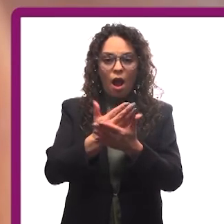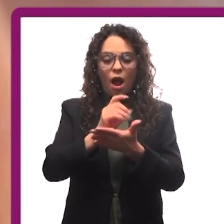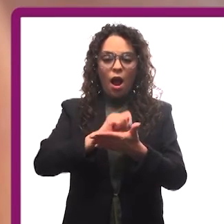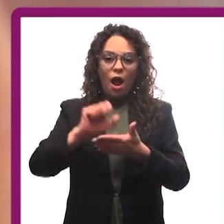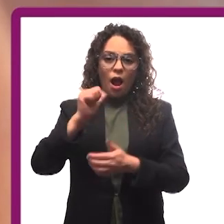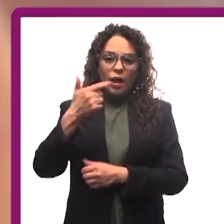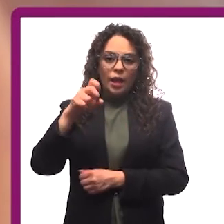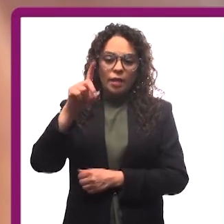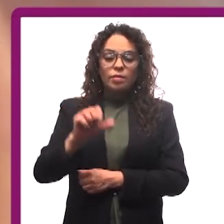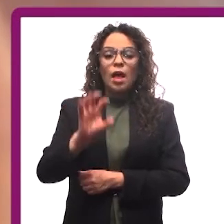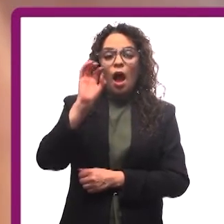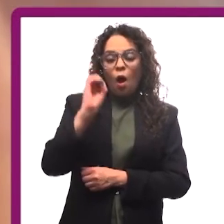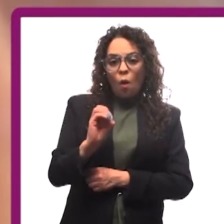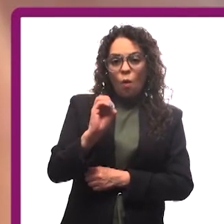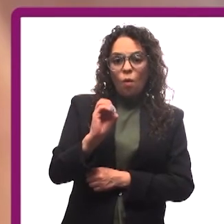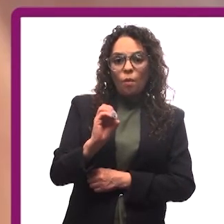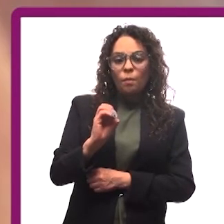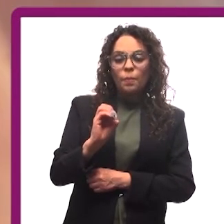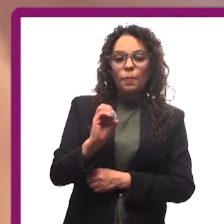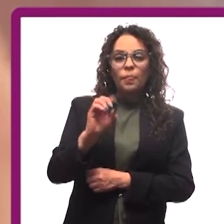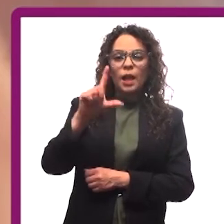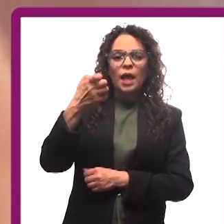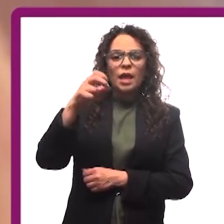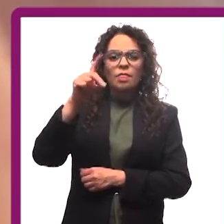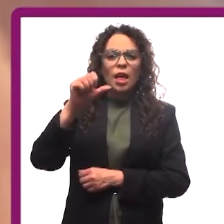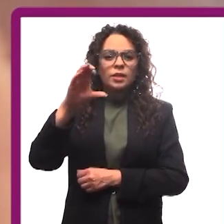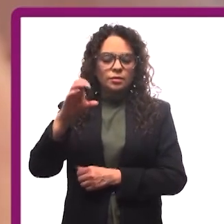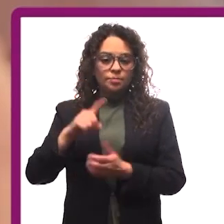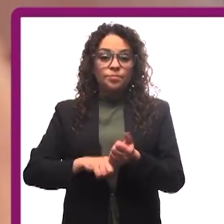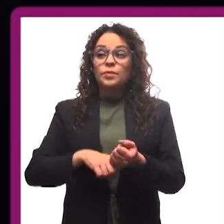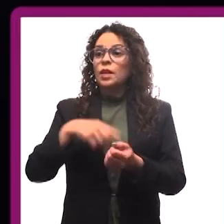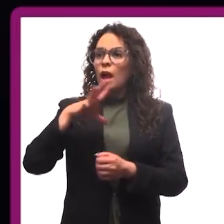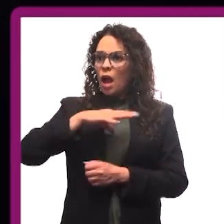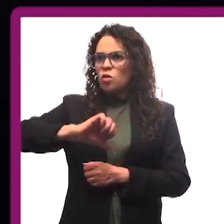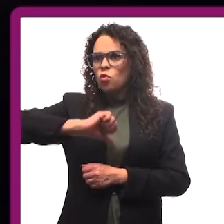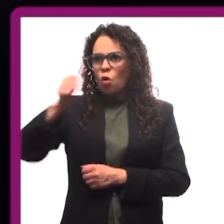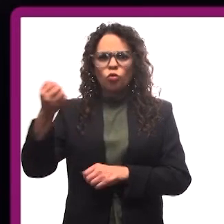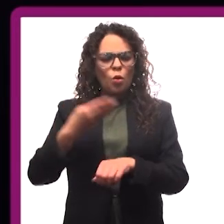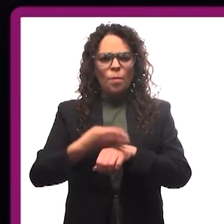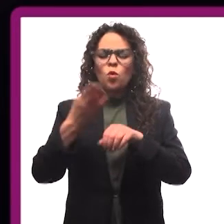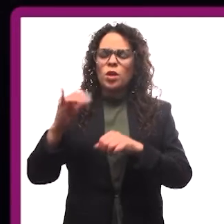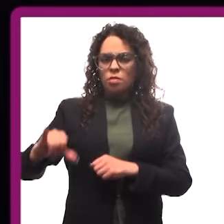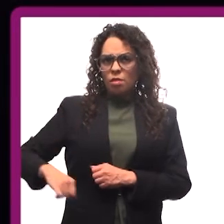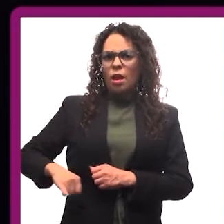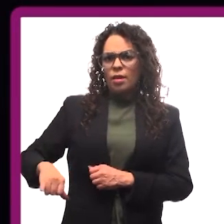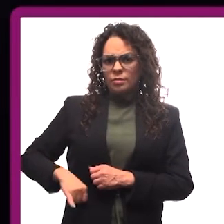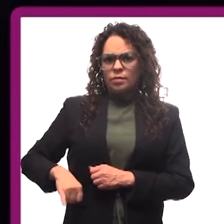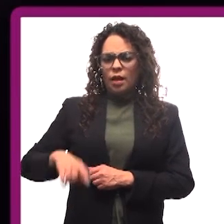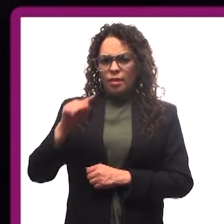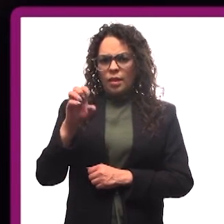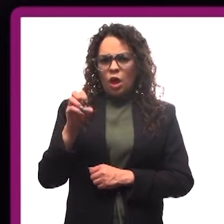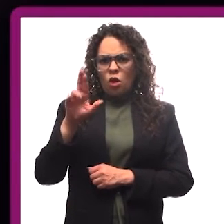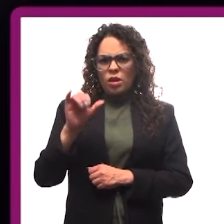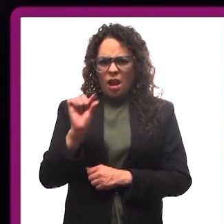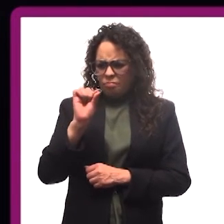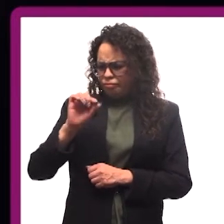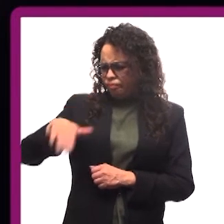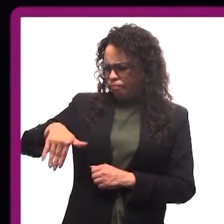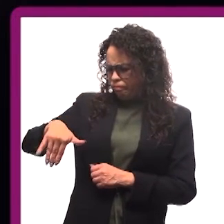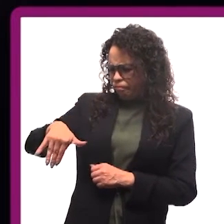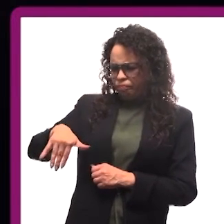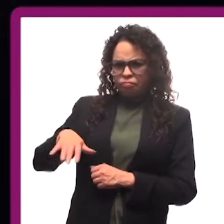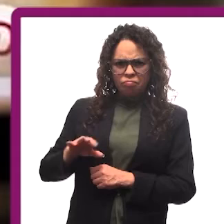la teoría de la Agenda Z. Hay una teoría también bastante interesante y es muy reciente